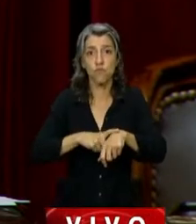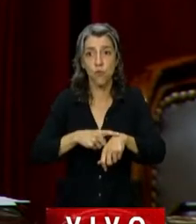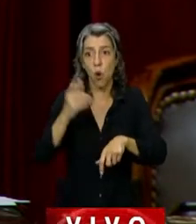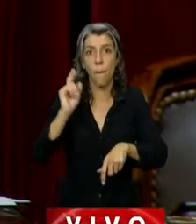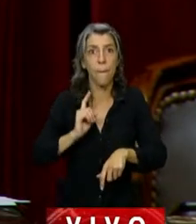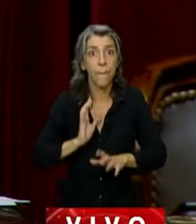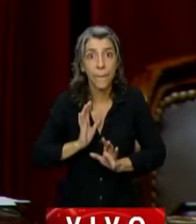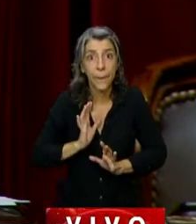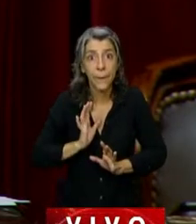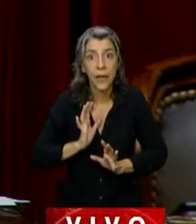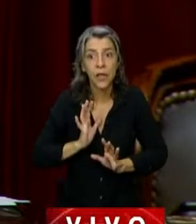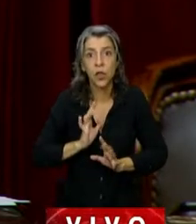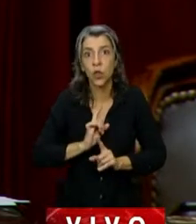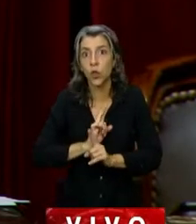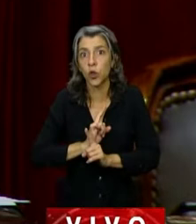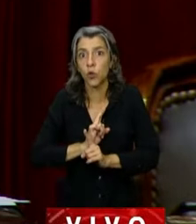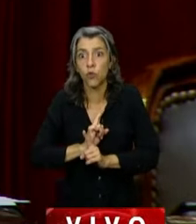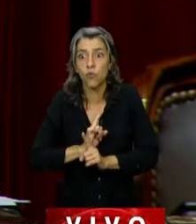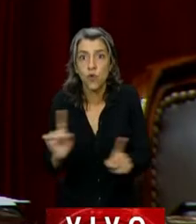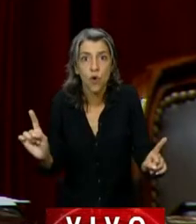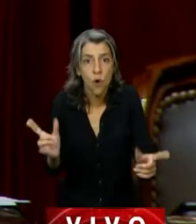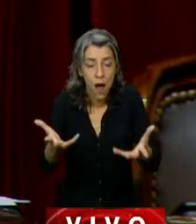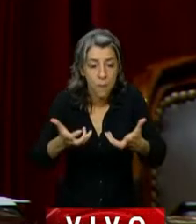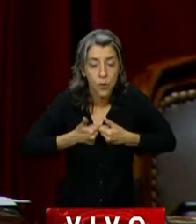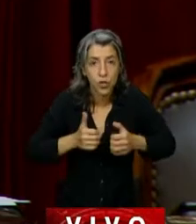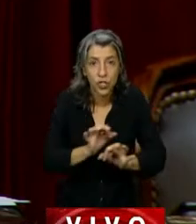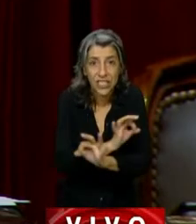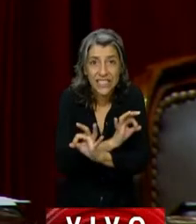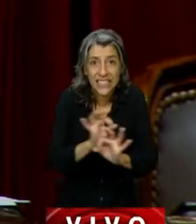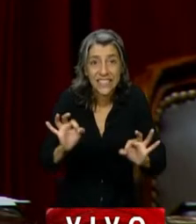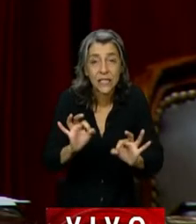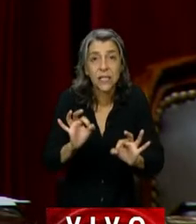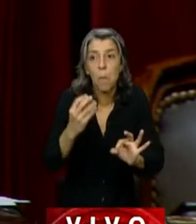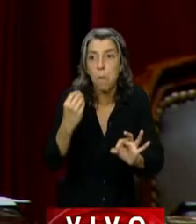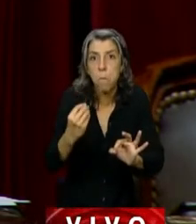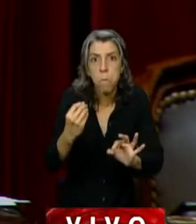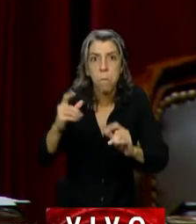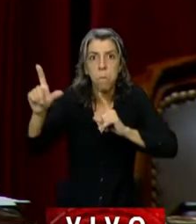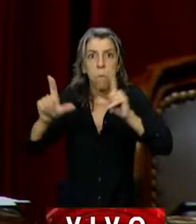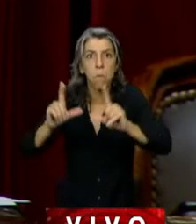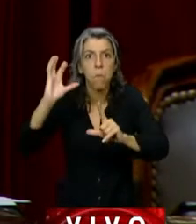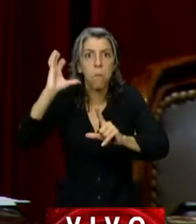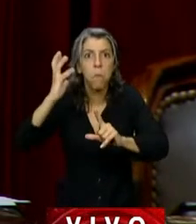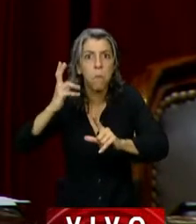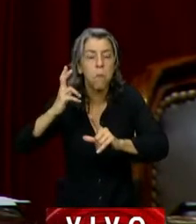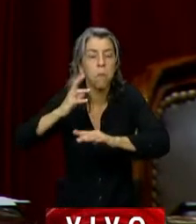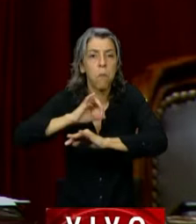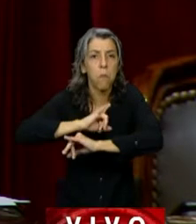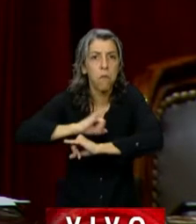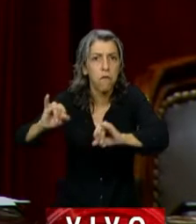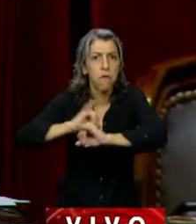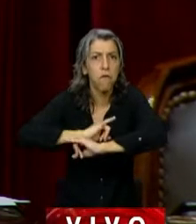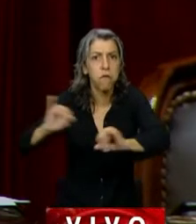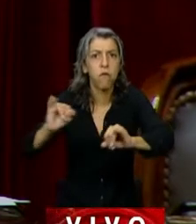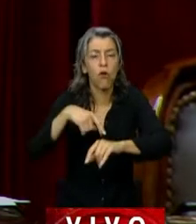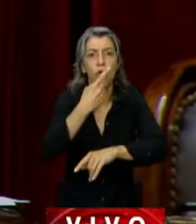embestida salvaje hacia la provincia de Tierra del Fuego, en los medios de comunicación, en proyectos de ley presentados por